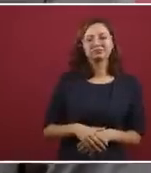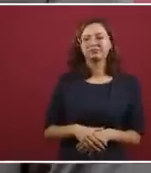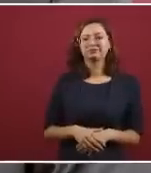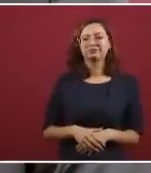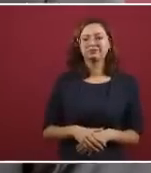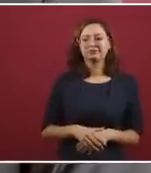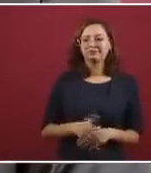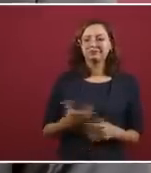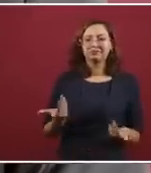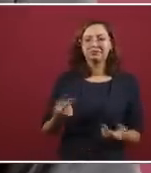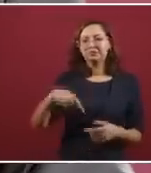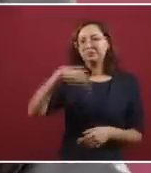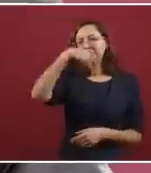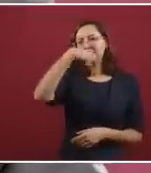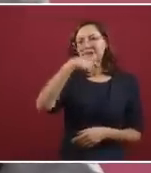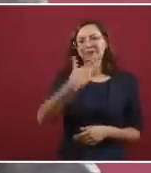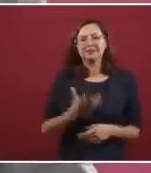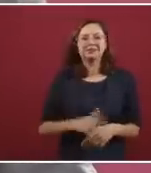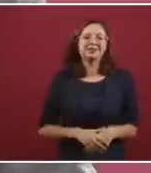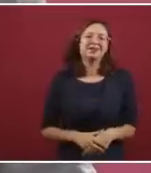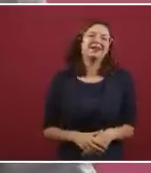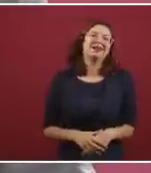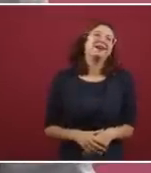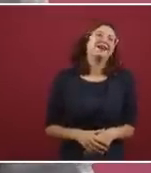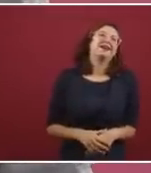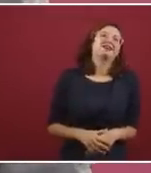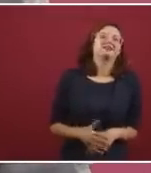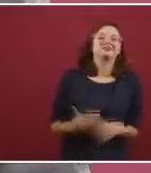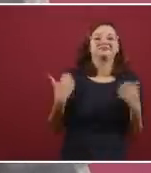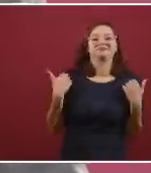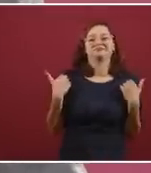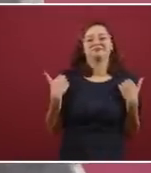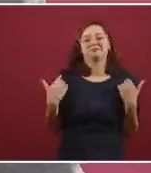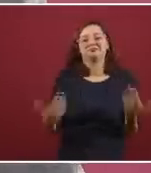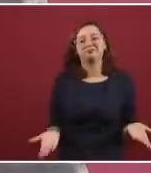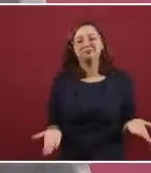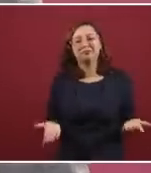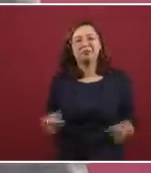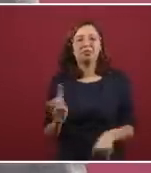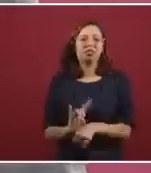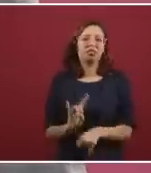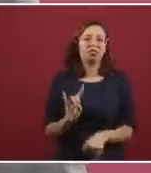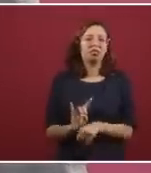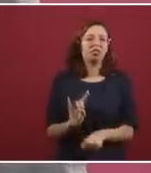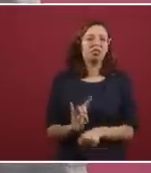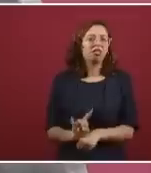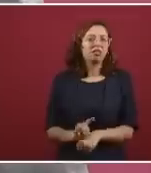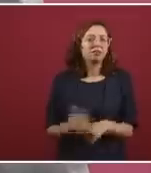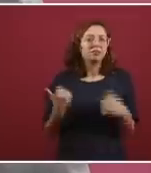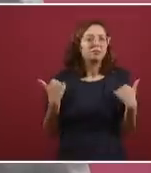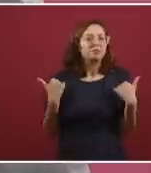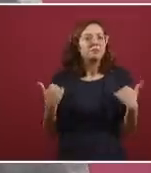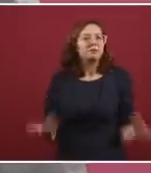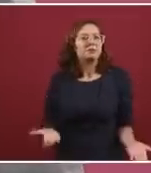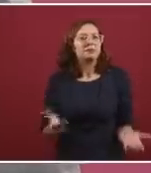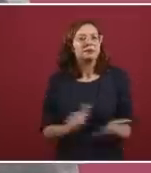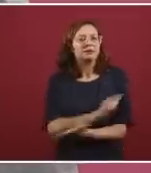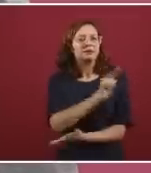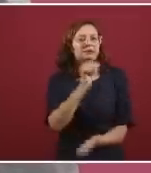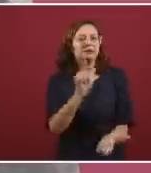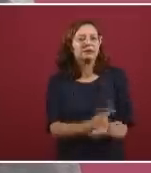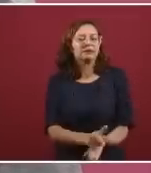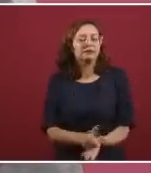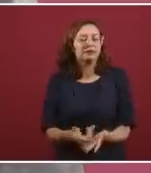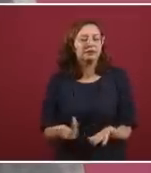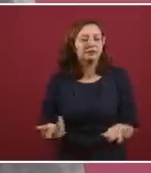entonces para que esa para maya para qué esas leyes